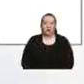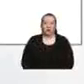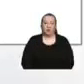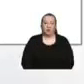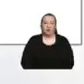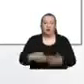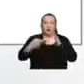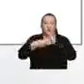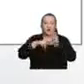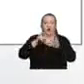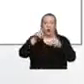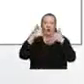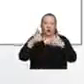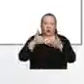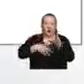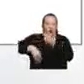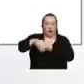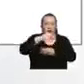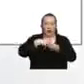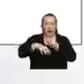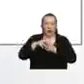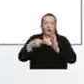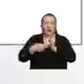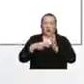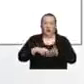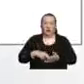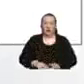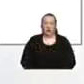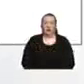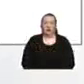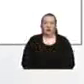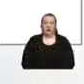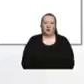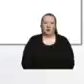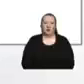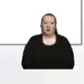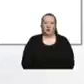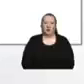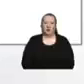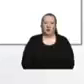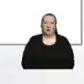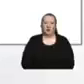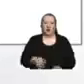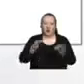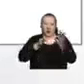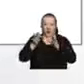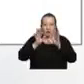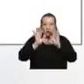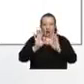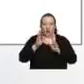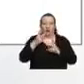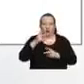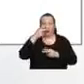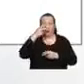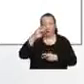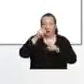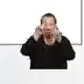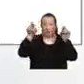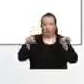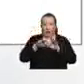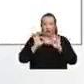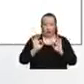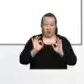muñecas rosas aquí está se lo explico en mejor manera si se ve en pantalla